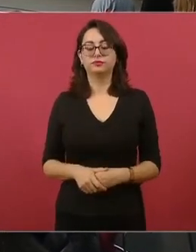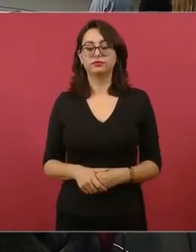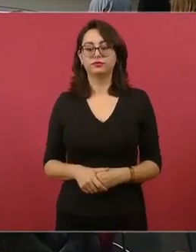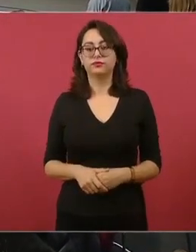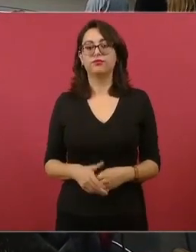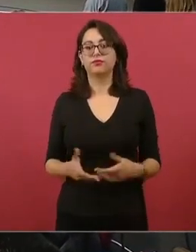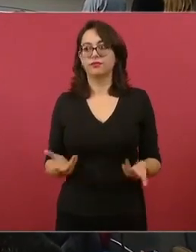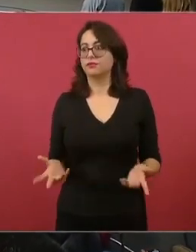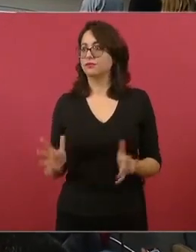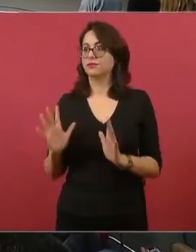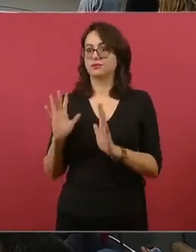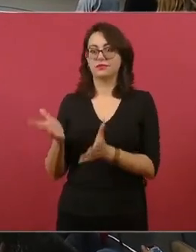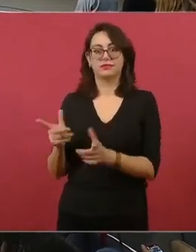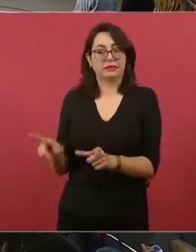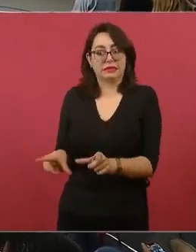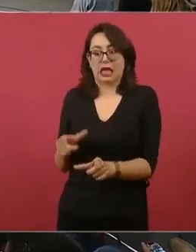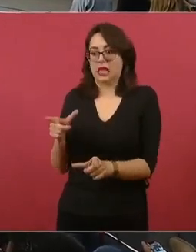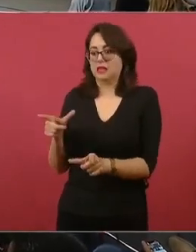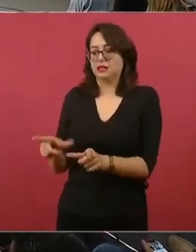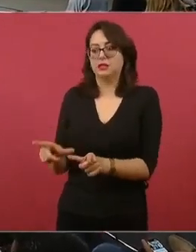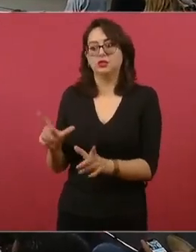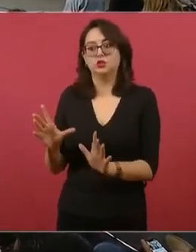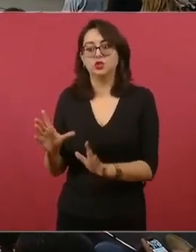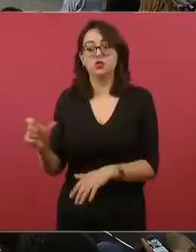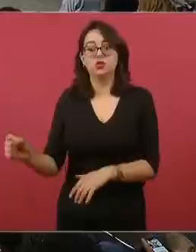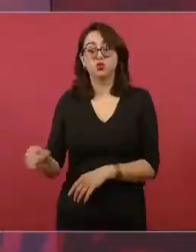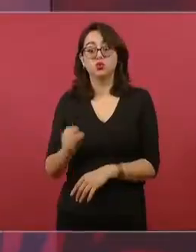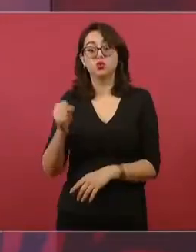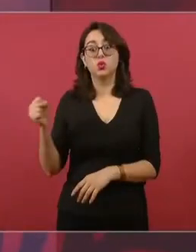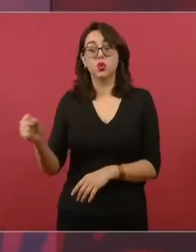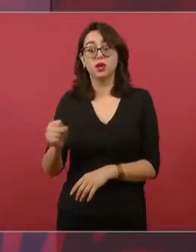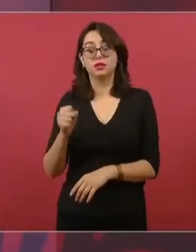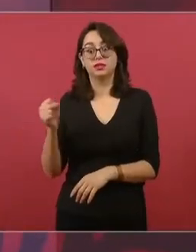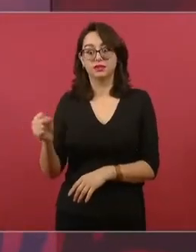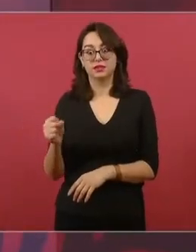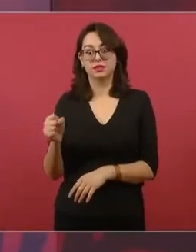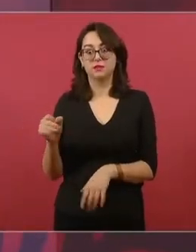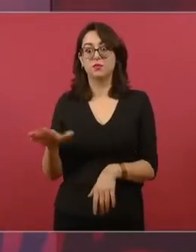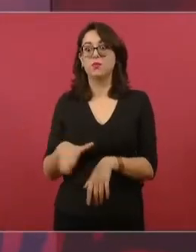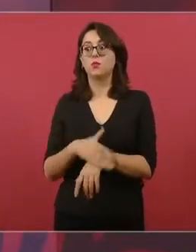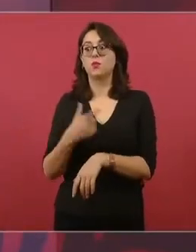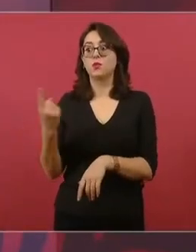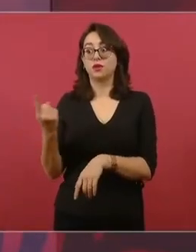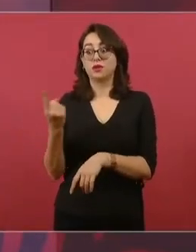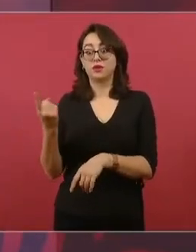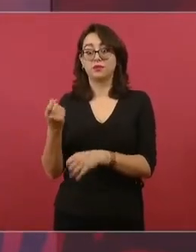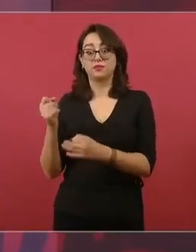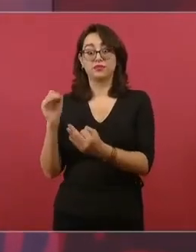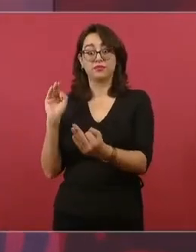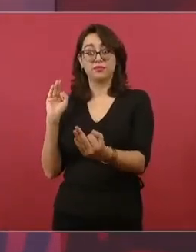Pero imagínense si no se tienen los